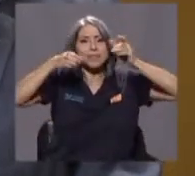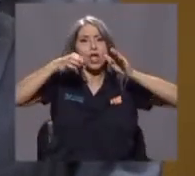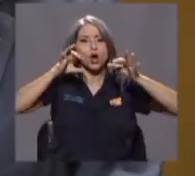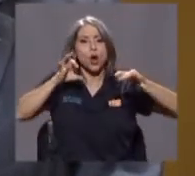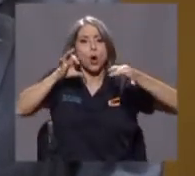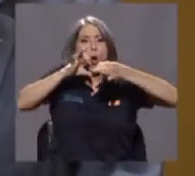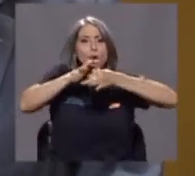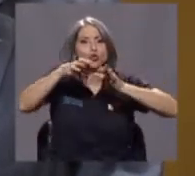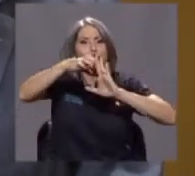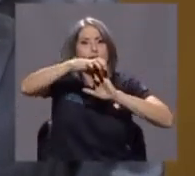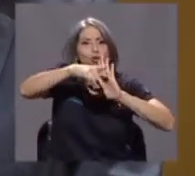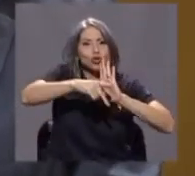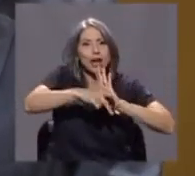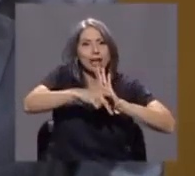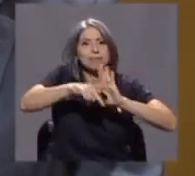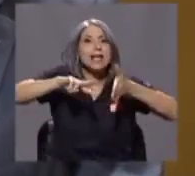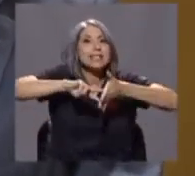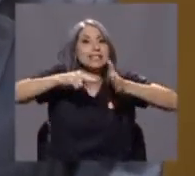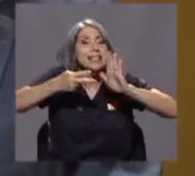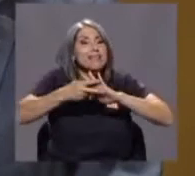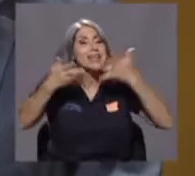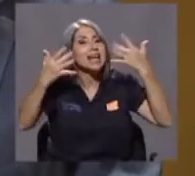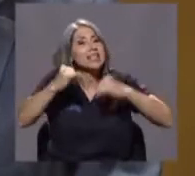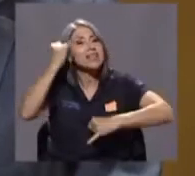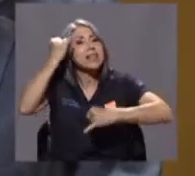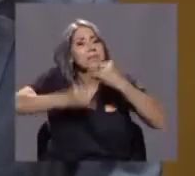decir, desaparece o termina con el